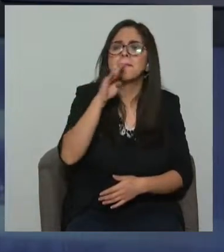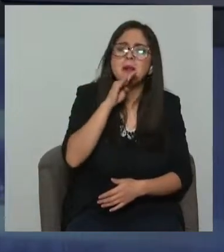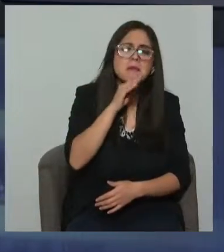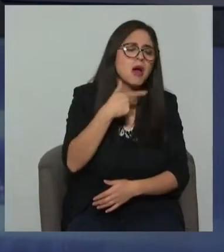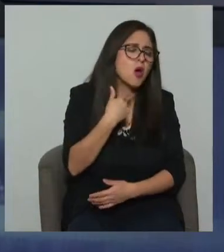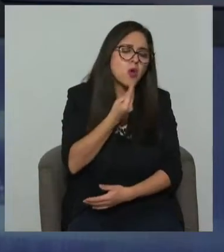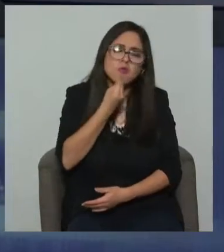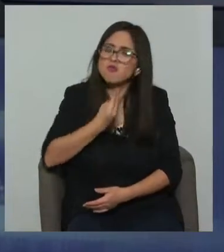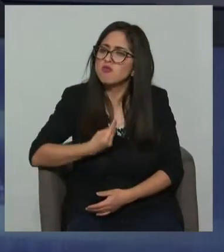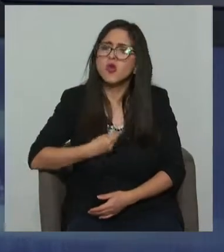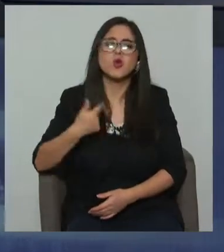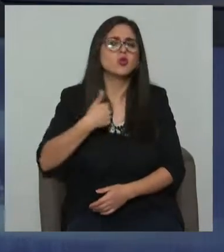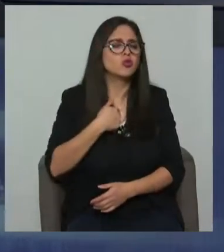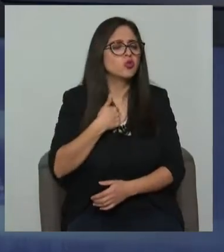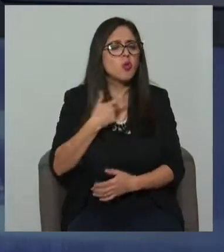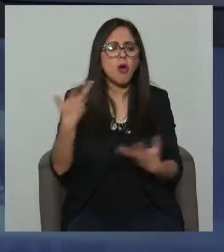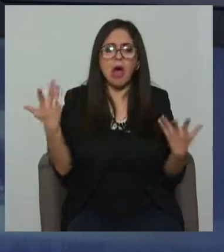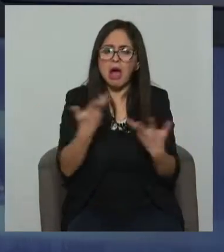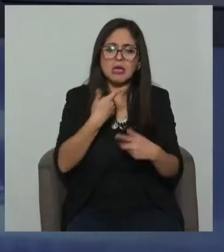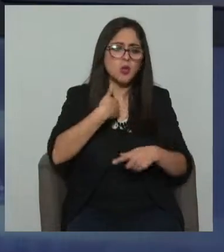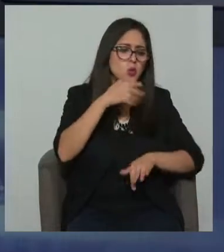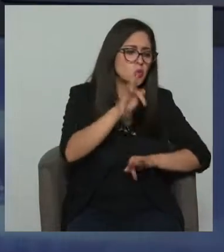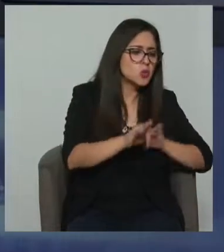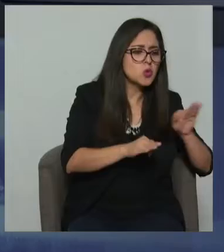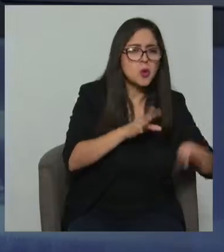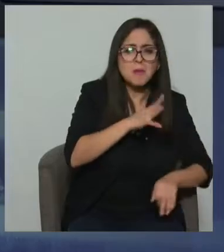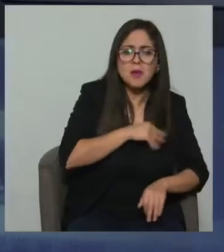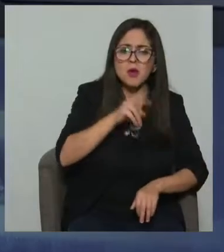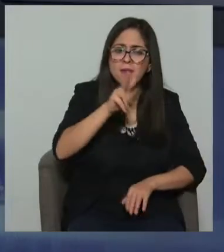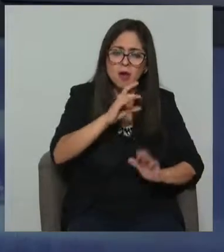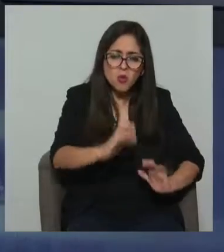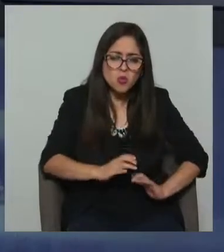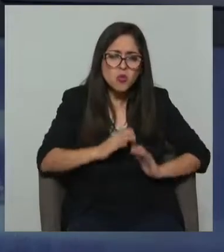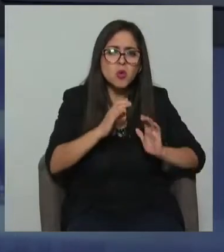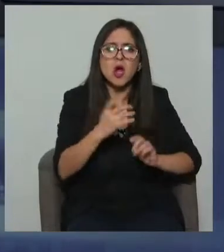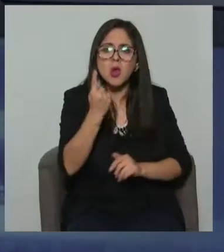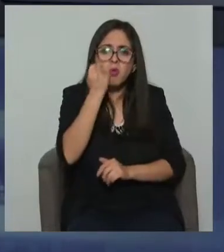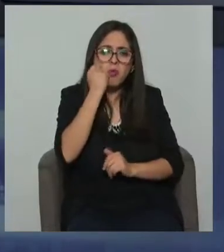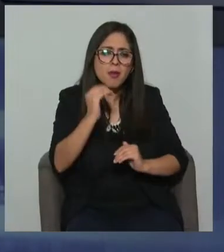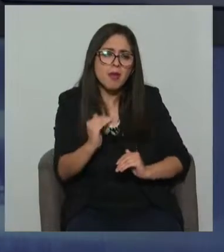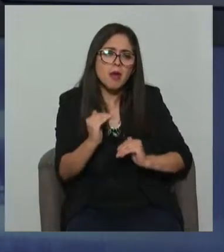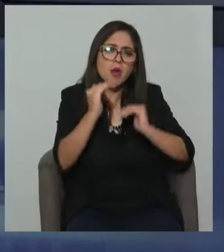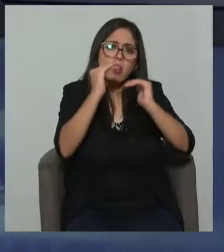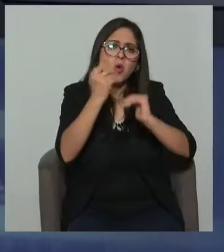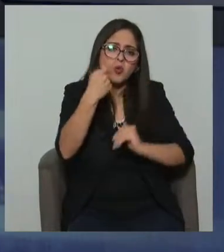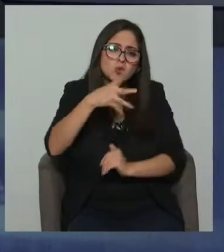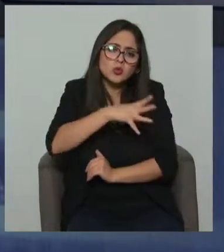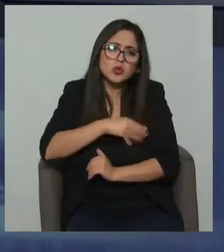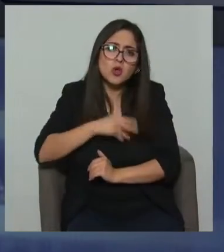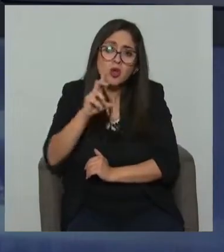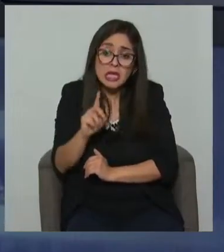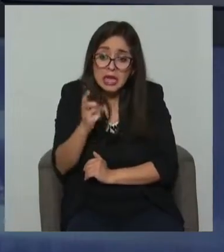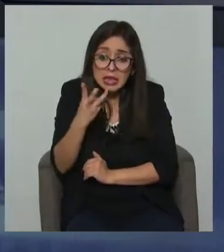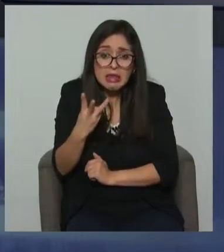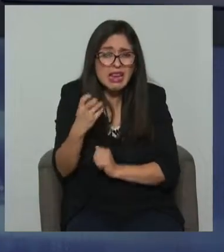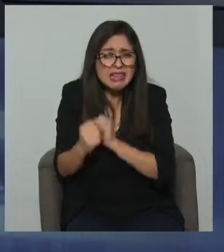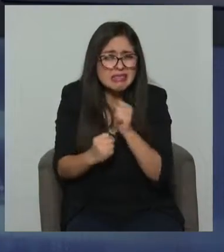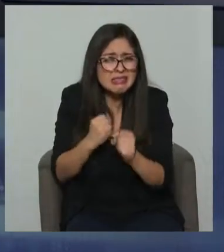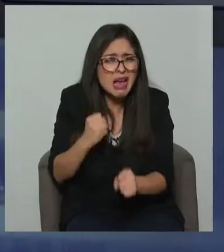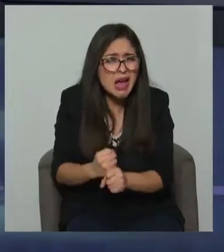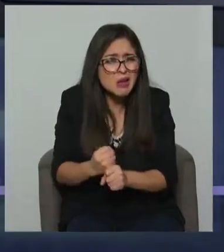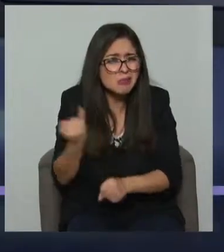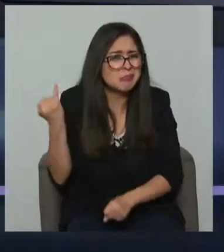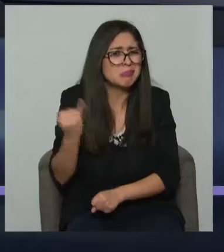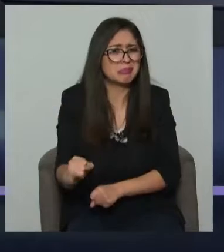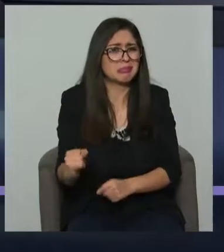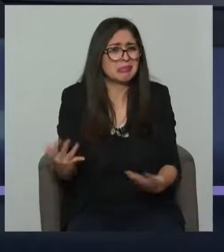cosa de cuidados al extremo, aunque su hijo ya tenga 33 años, digo, no sé si le suene, pero una madre que